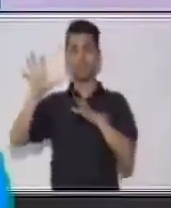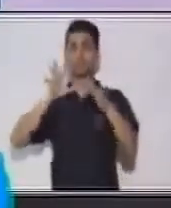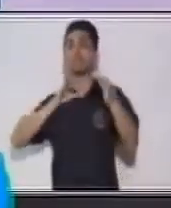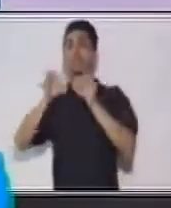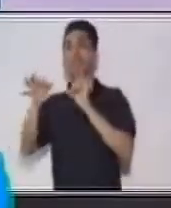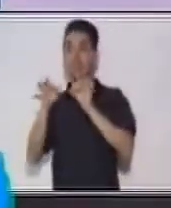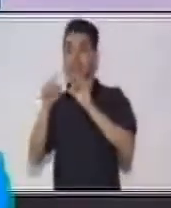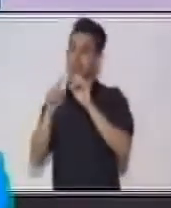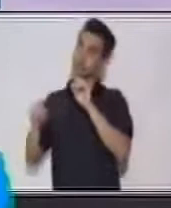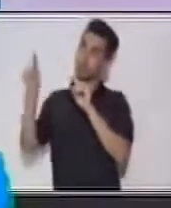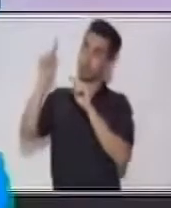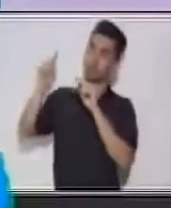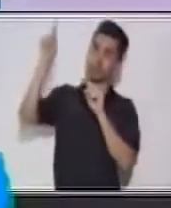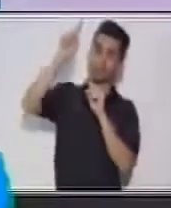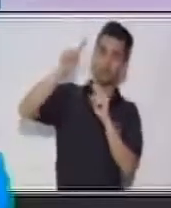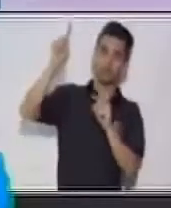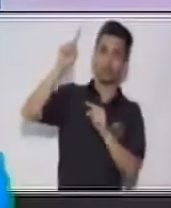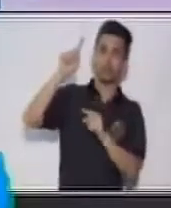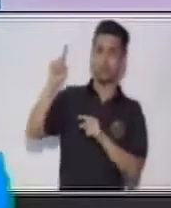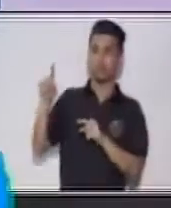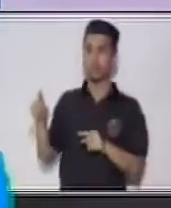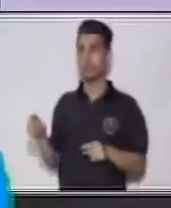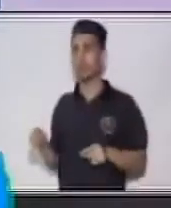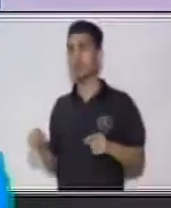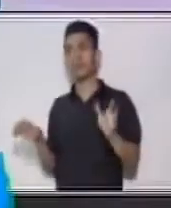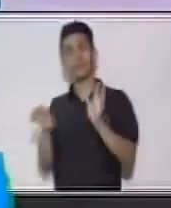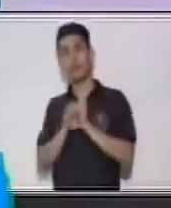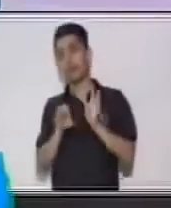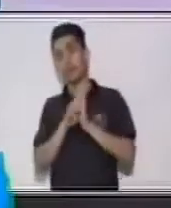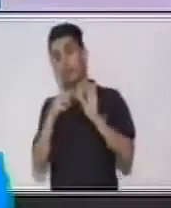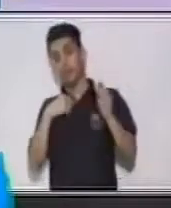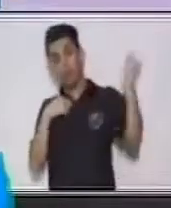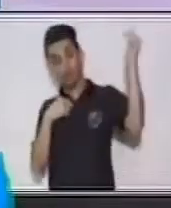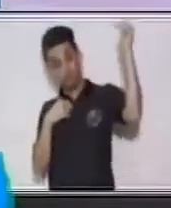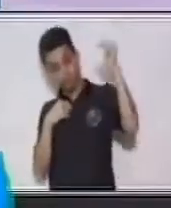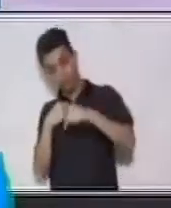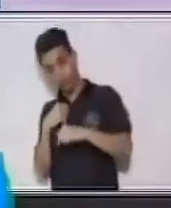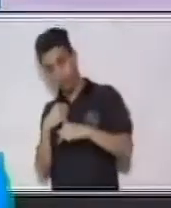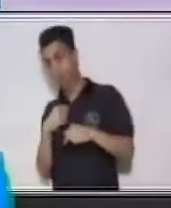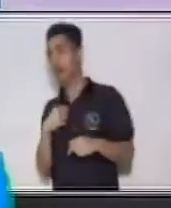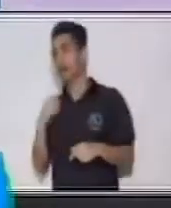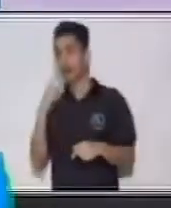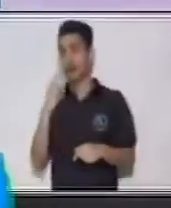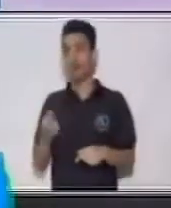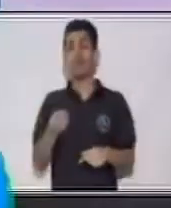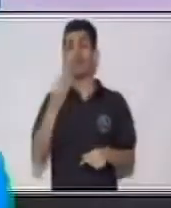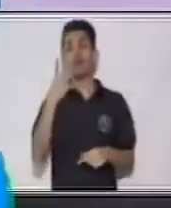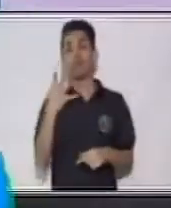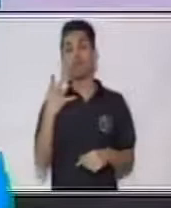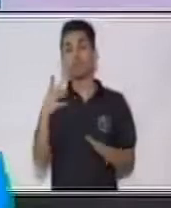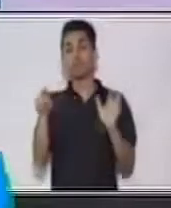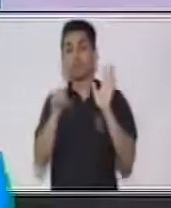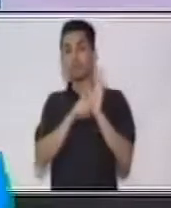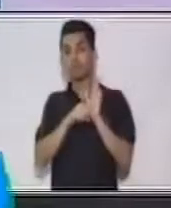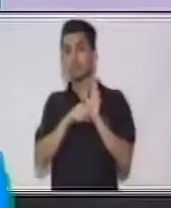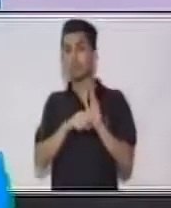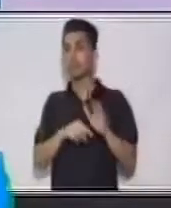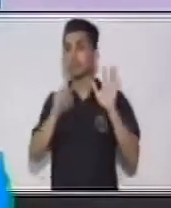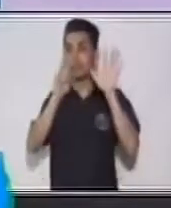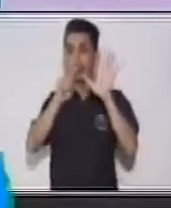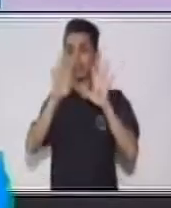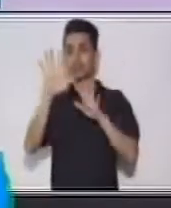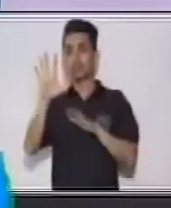es subir pero si yo por ejemplo voy a bajar diría cuántos números tuve que restar de